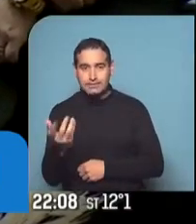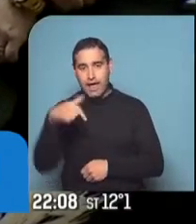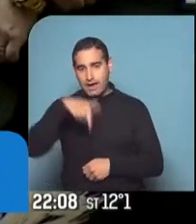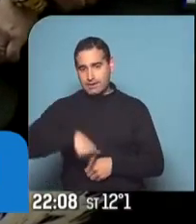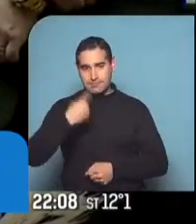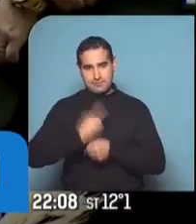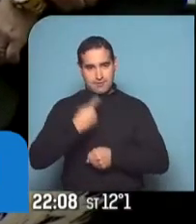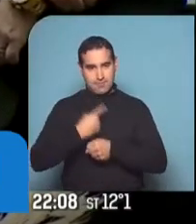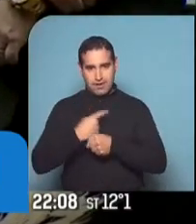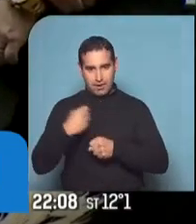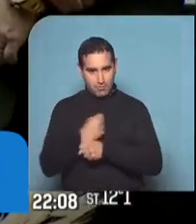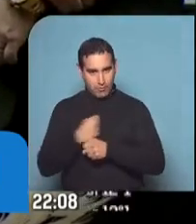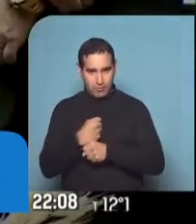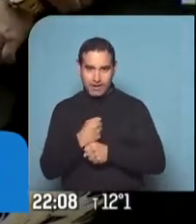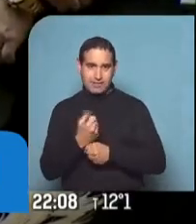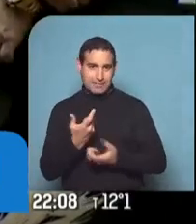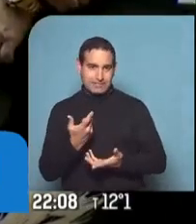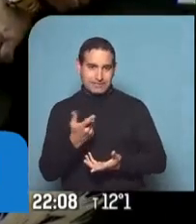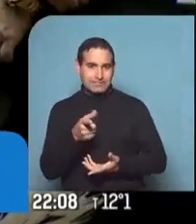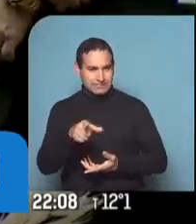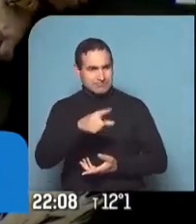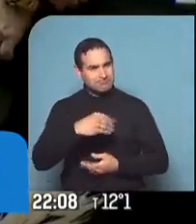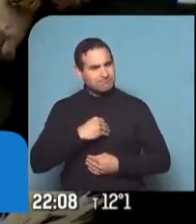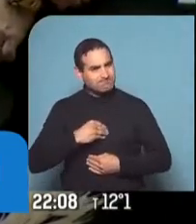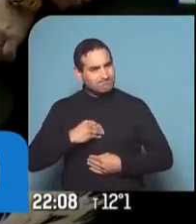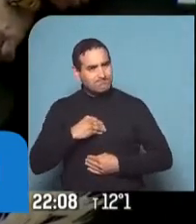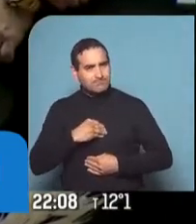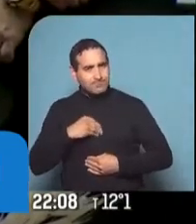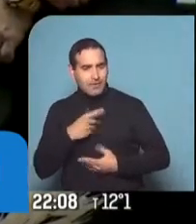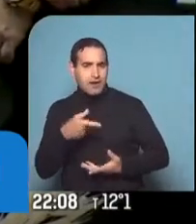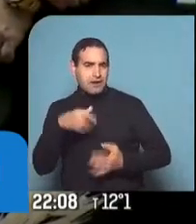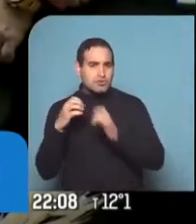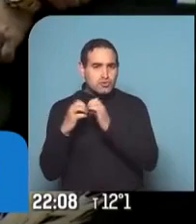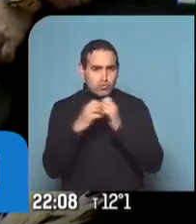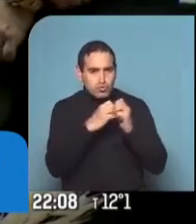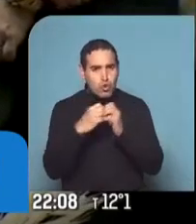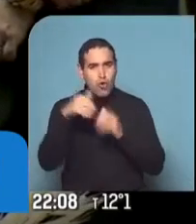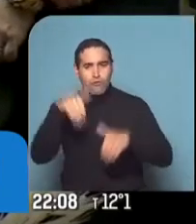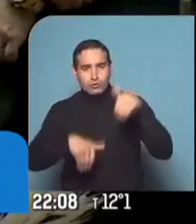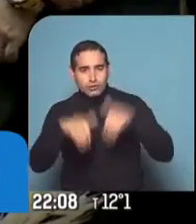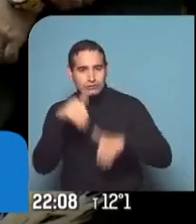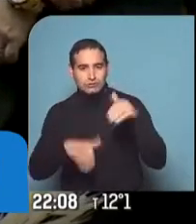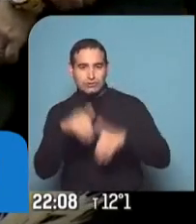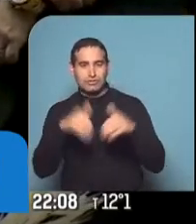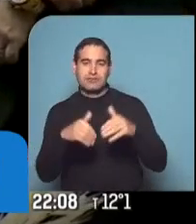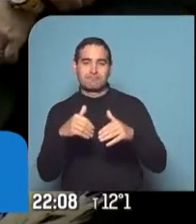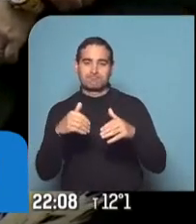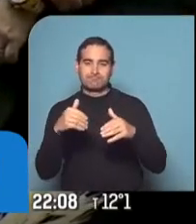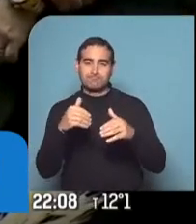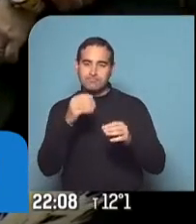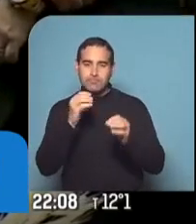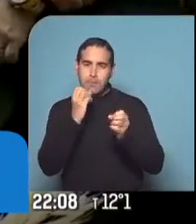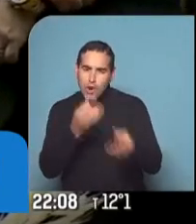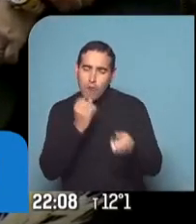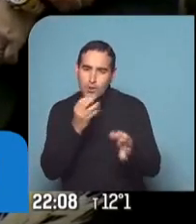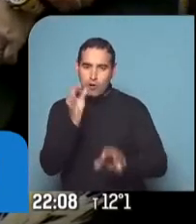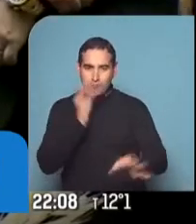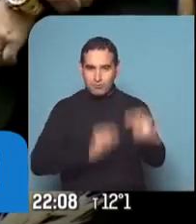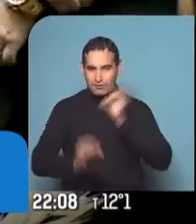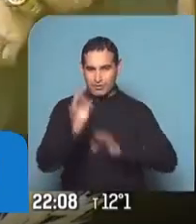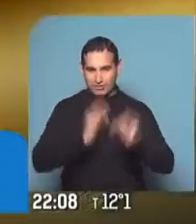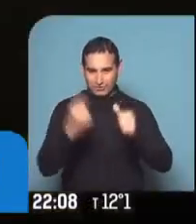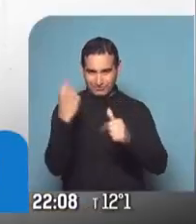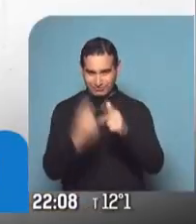aqui. Eu sei que os senhores serão sensíveis na discussão, votação e aperfeiçoamento desses